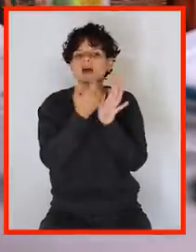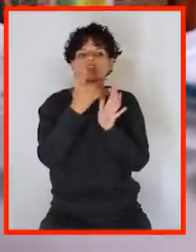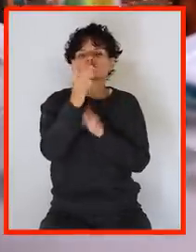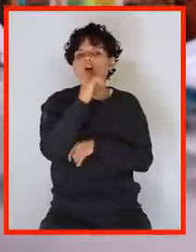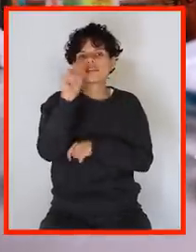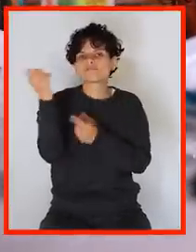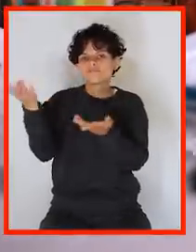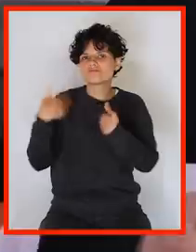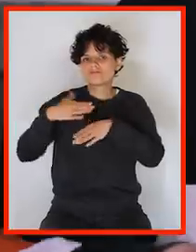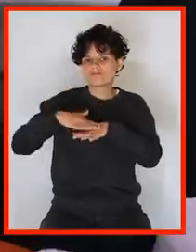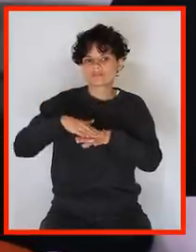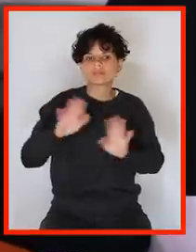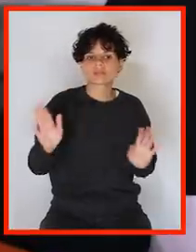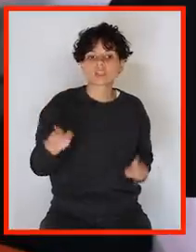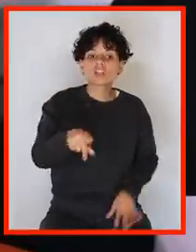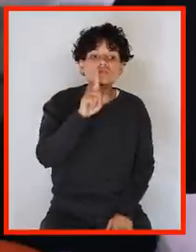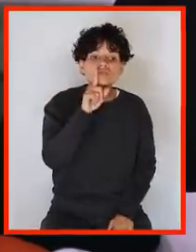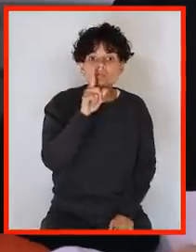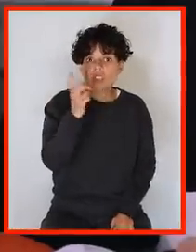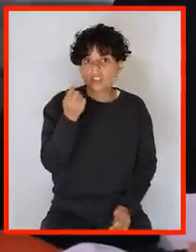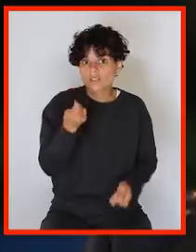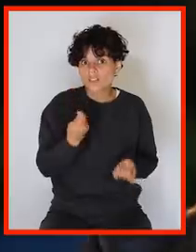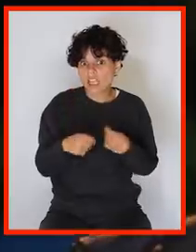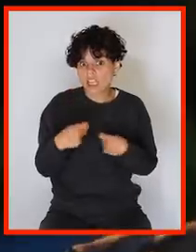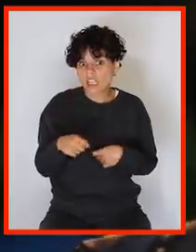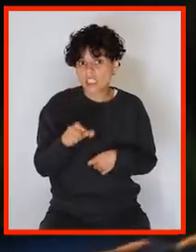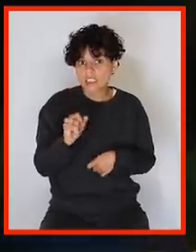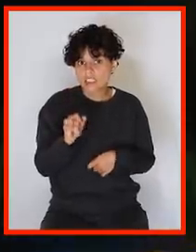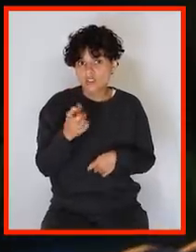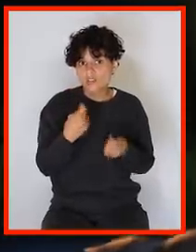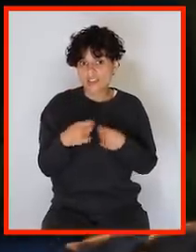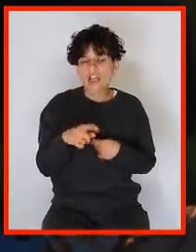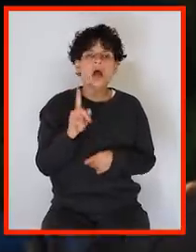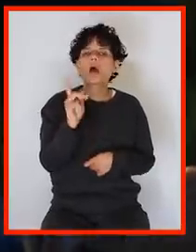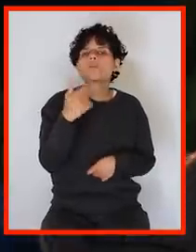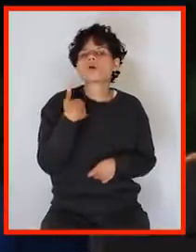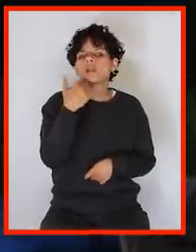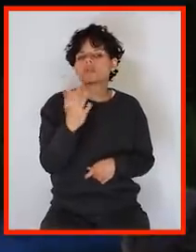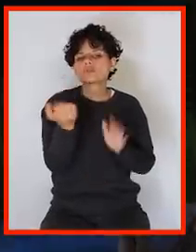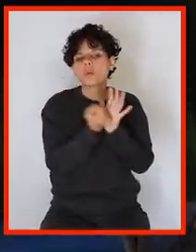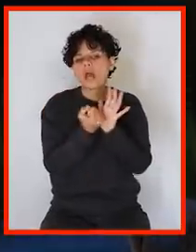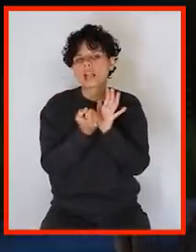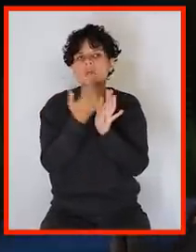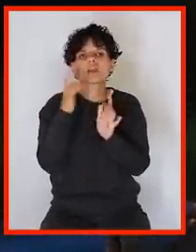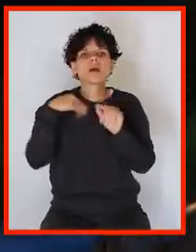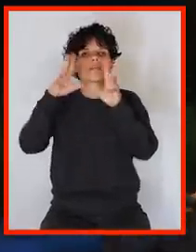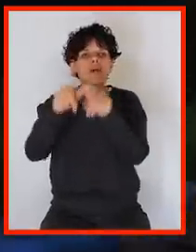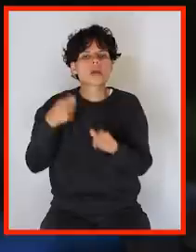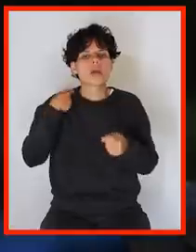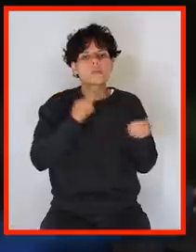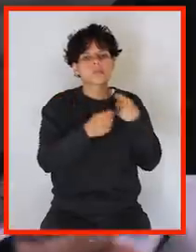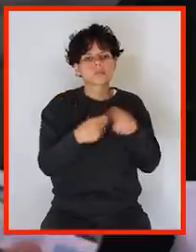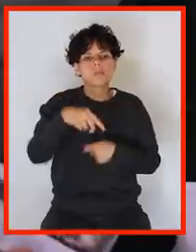marca porque no auspician. Pero vendéis pay, ¿no? ¿Vendéis pay? Sí, pues todas las marcas. Y no me da vergüenza, hermano, porque las finales fue